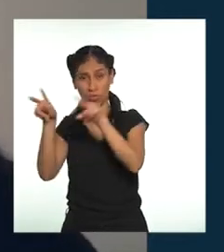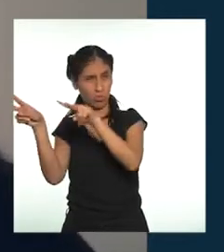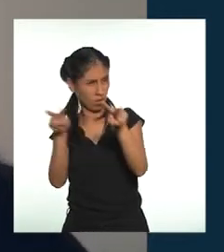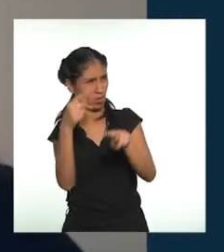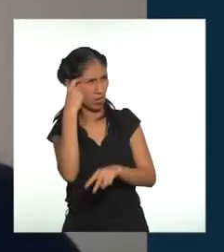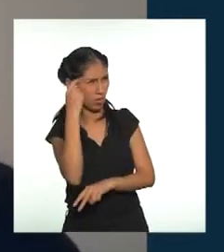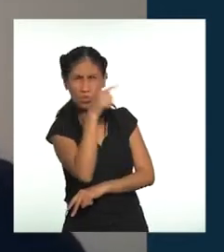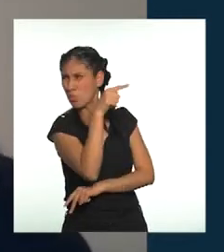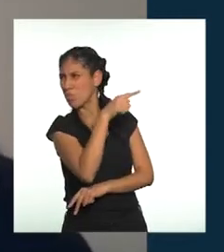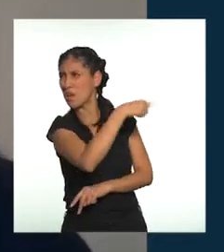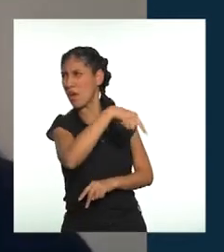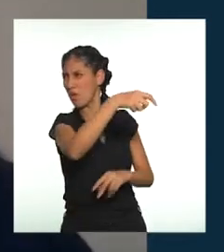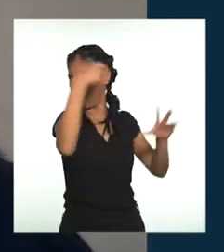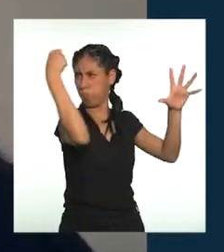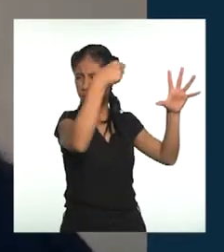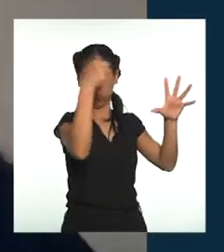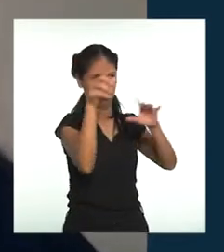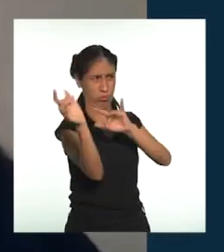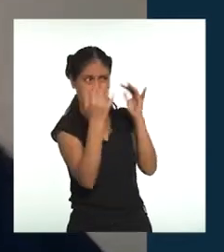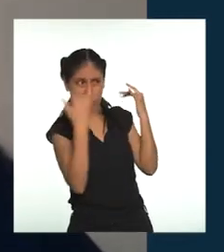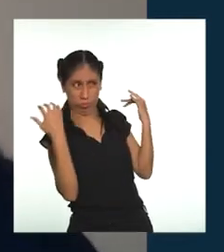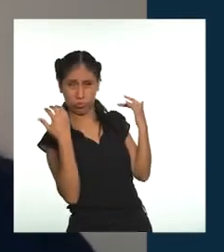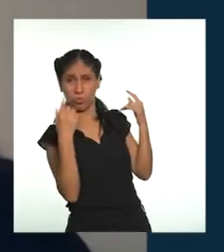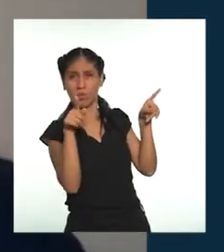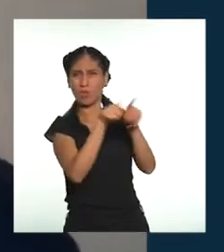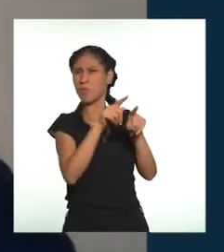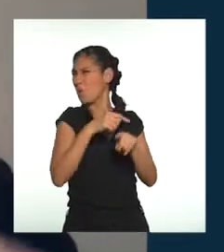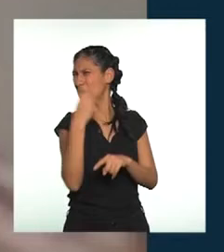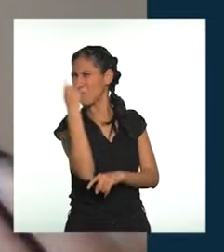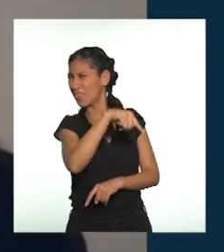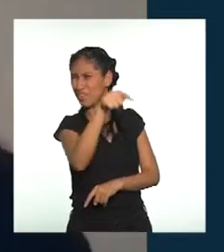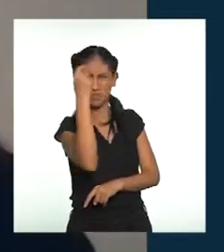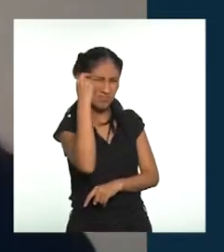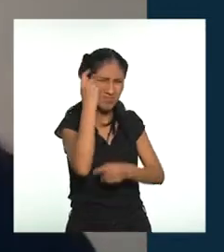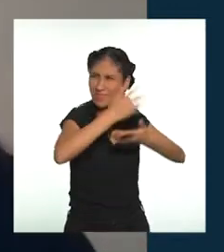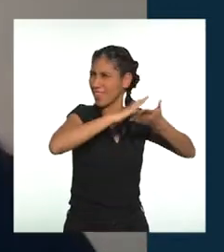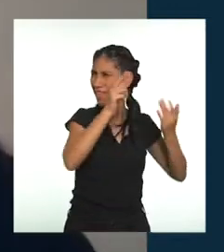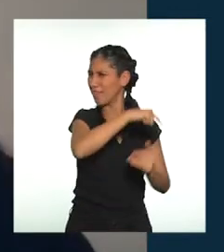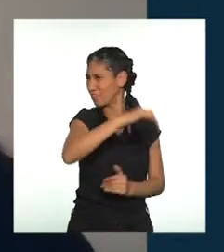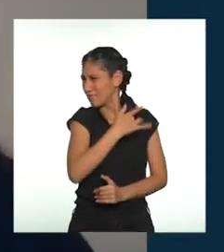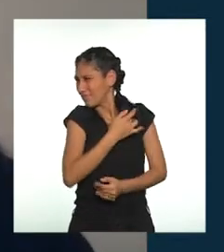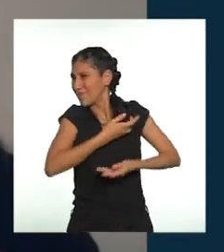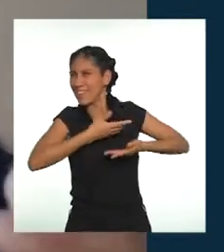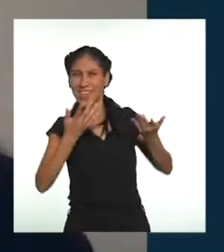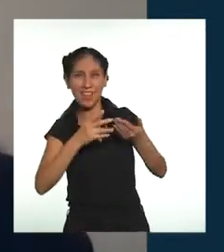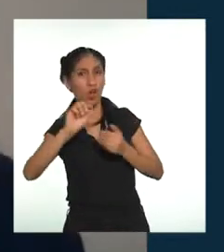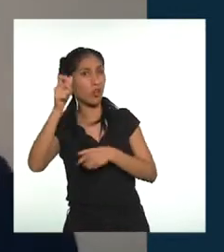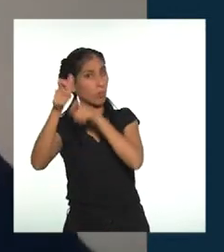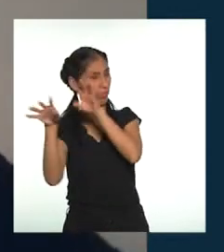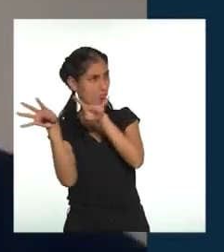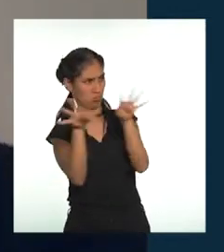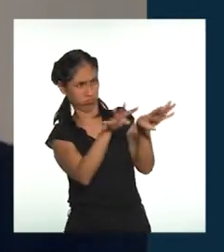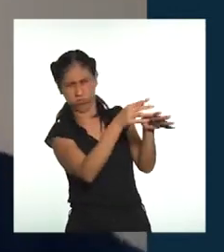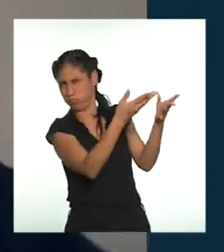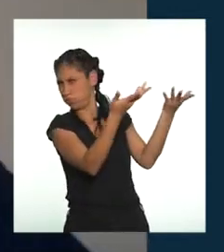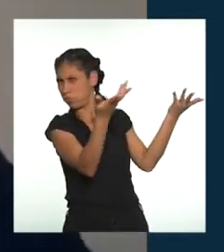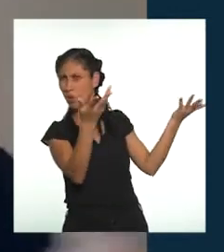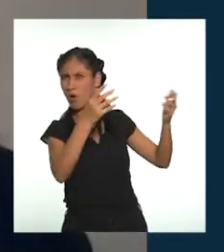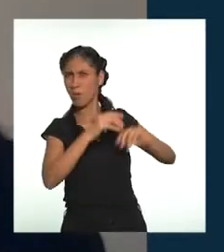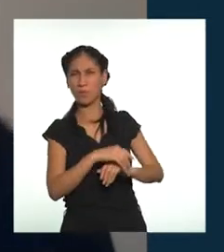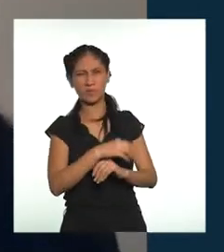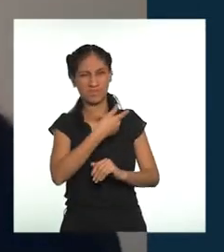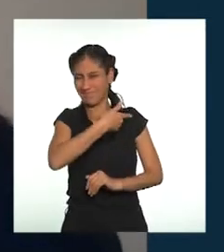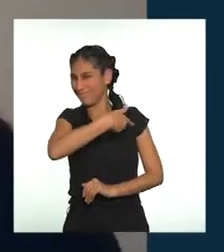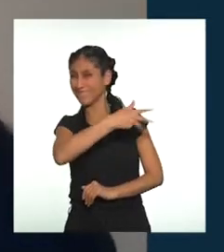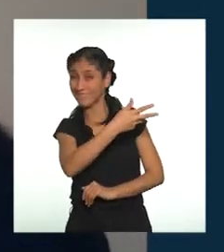éramos salvajes, que no teníamos pensamiento, que no teníamos sentimiento y nos veían como algo, como